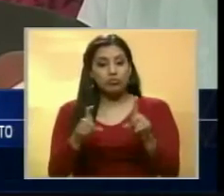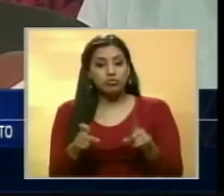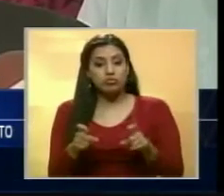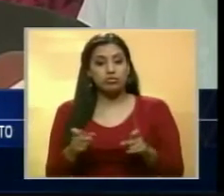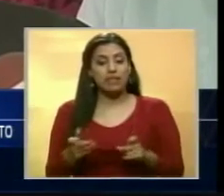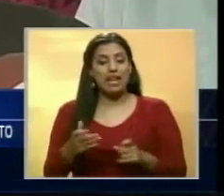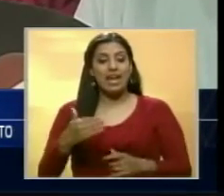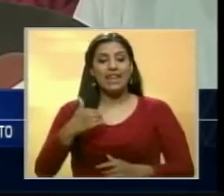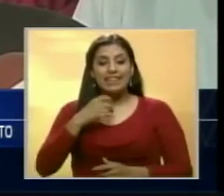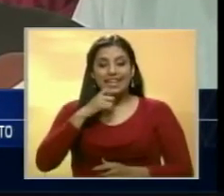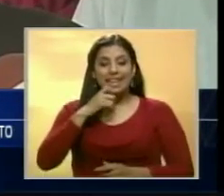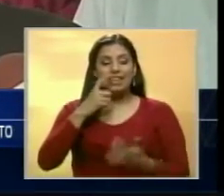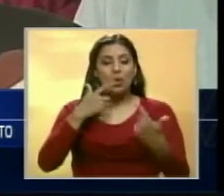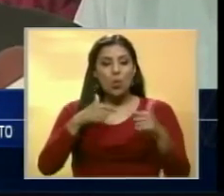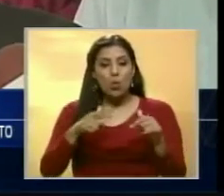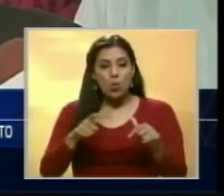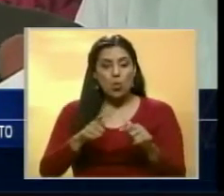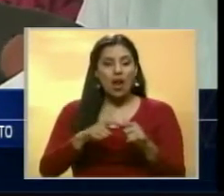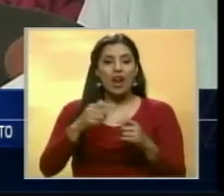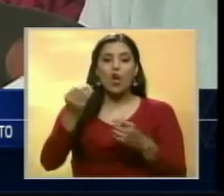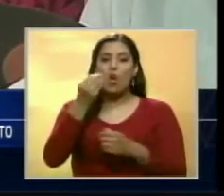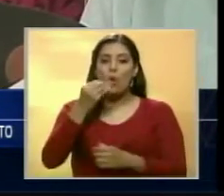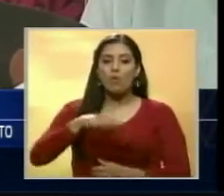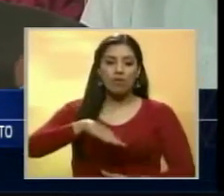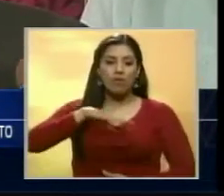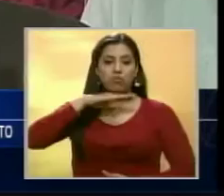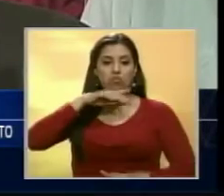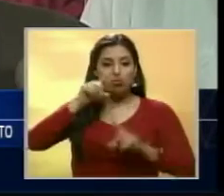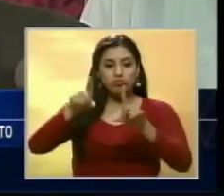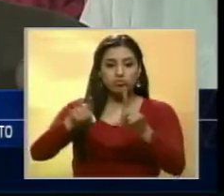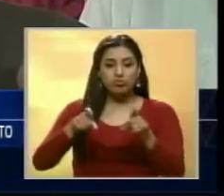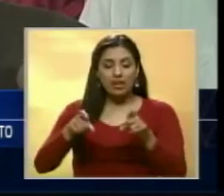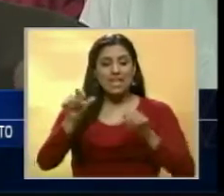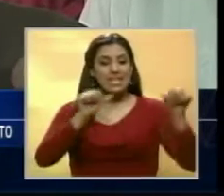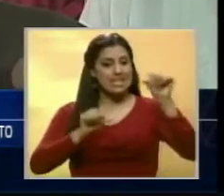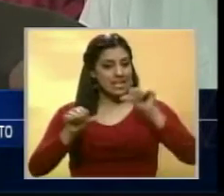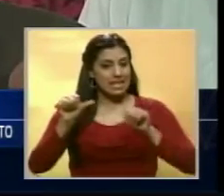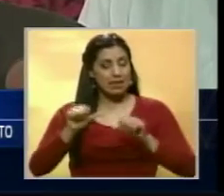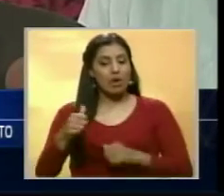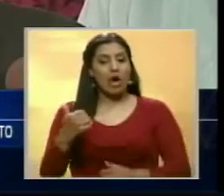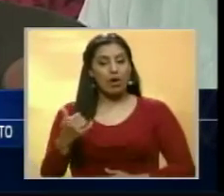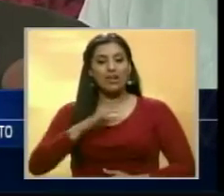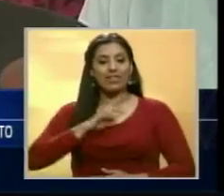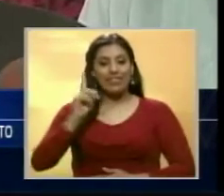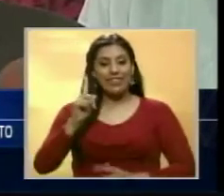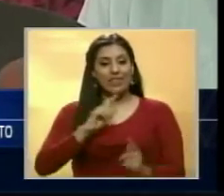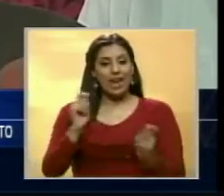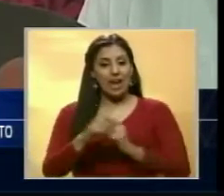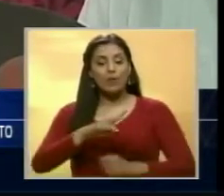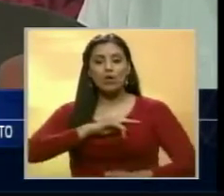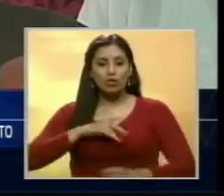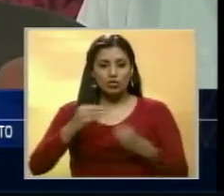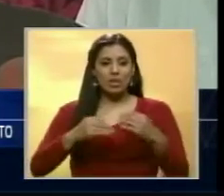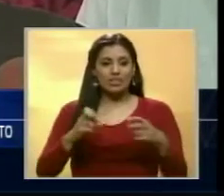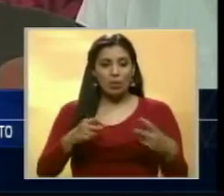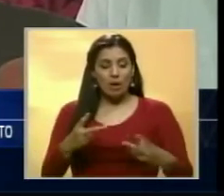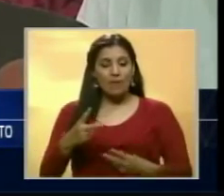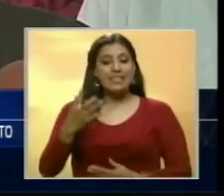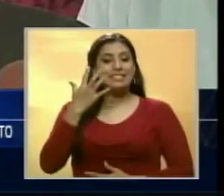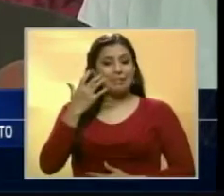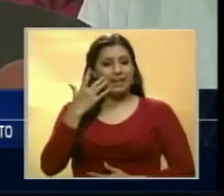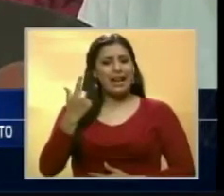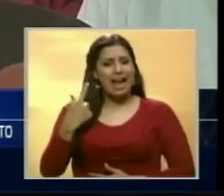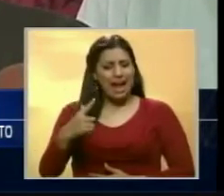basada en el latifundio, basada en el consumo masivo de agrotóxicos, de químicos, y eso es lo que tenemos que cambiar, y eso es lo que estamos haciendo. Tenemos